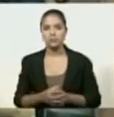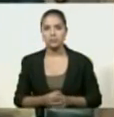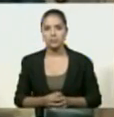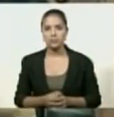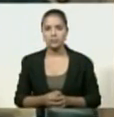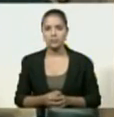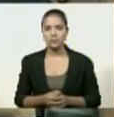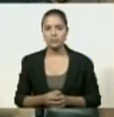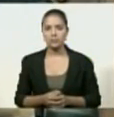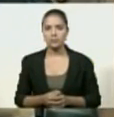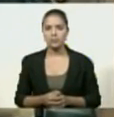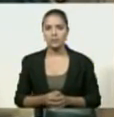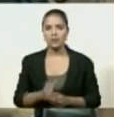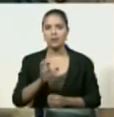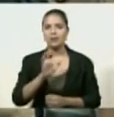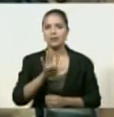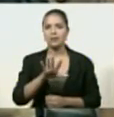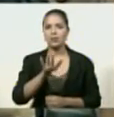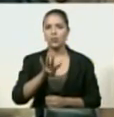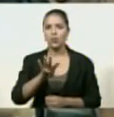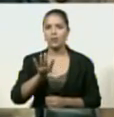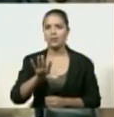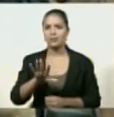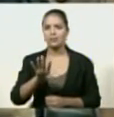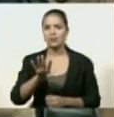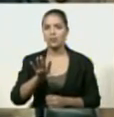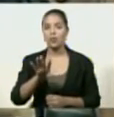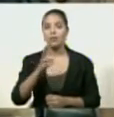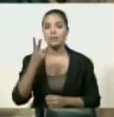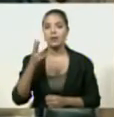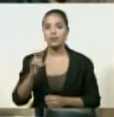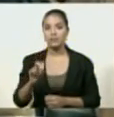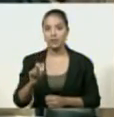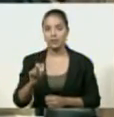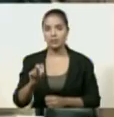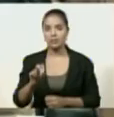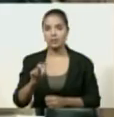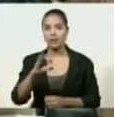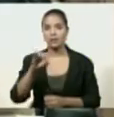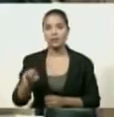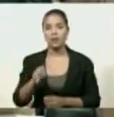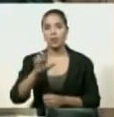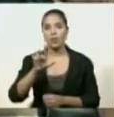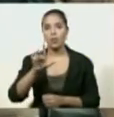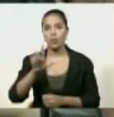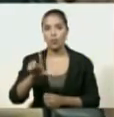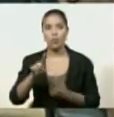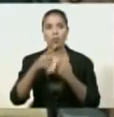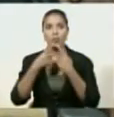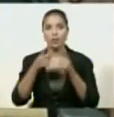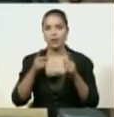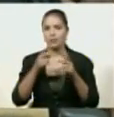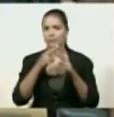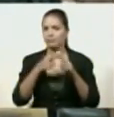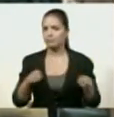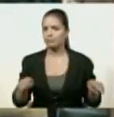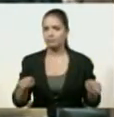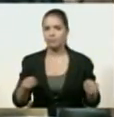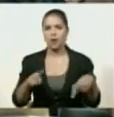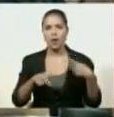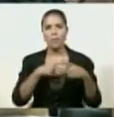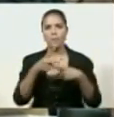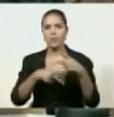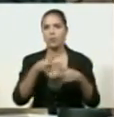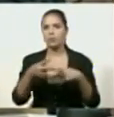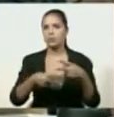número 545 del 20 de los corrientes, declaró nulo el proceso